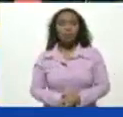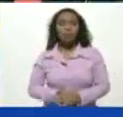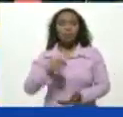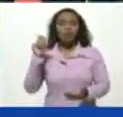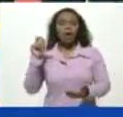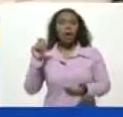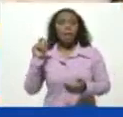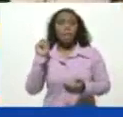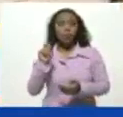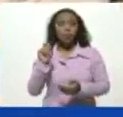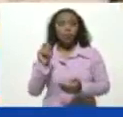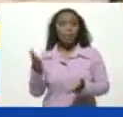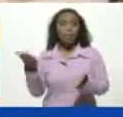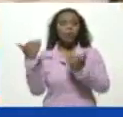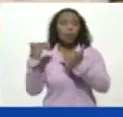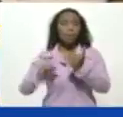favor.